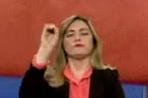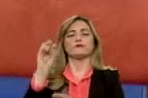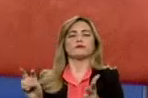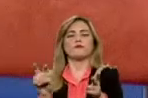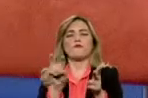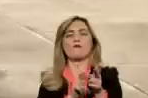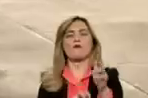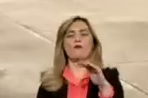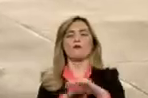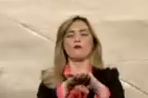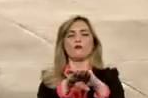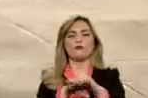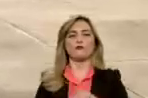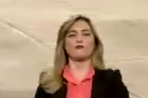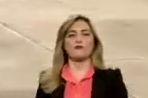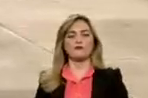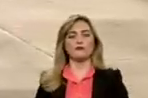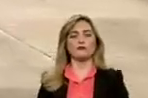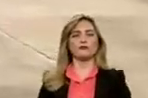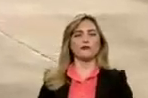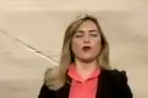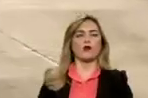aforo.